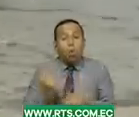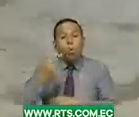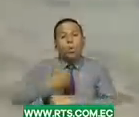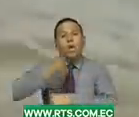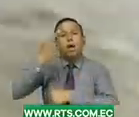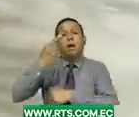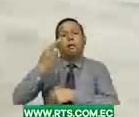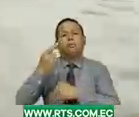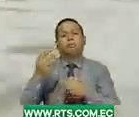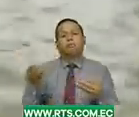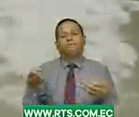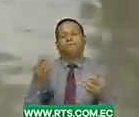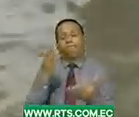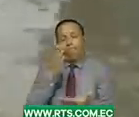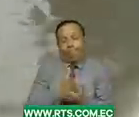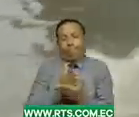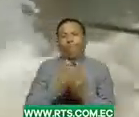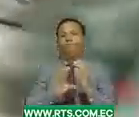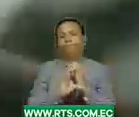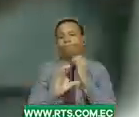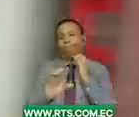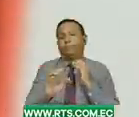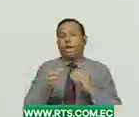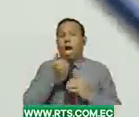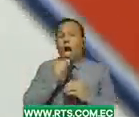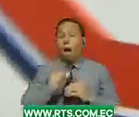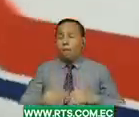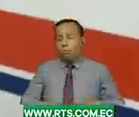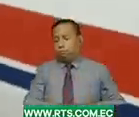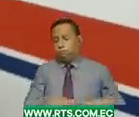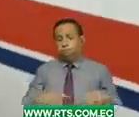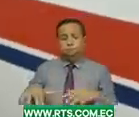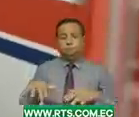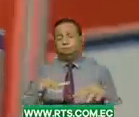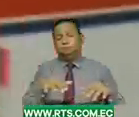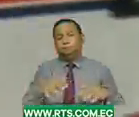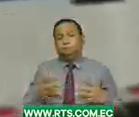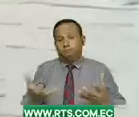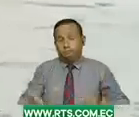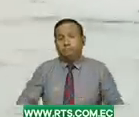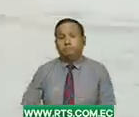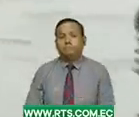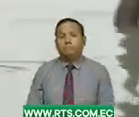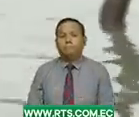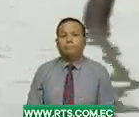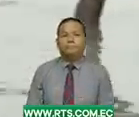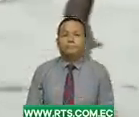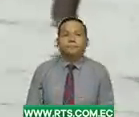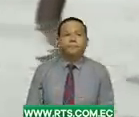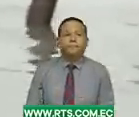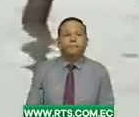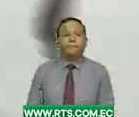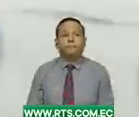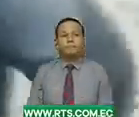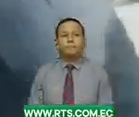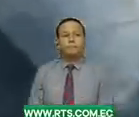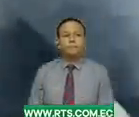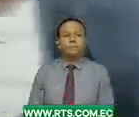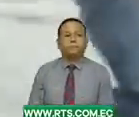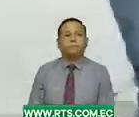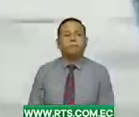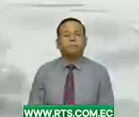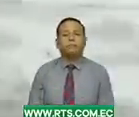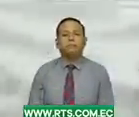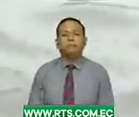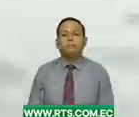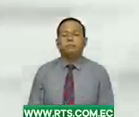un peregrinaje bajo el agua. Con cámara de Javier García, informó Jorge Escobar.